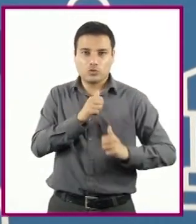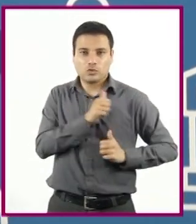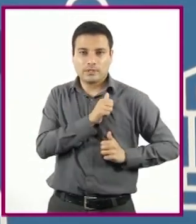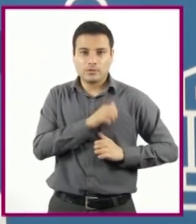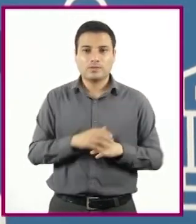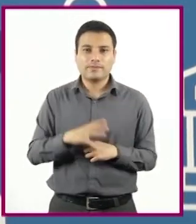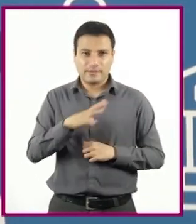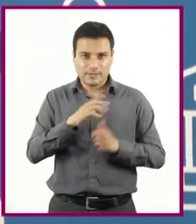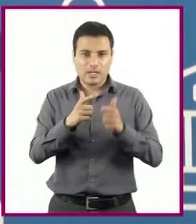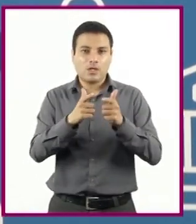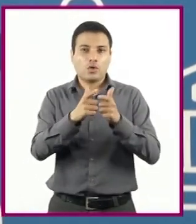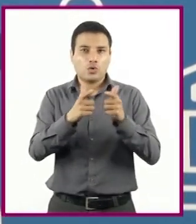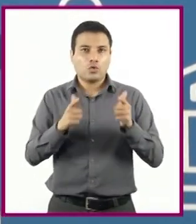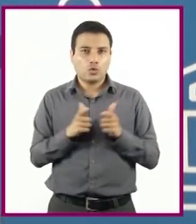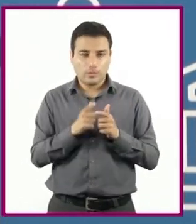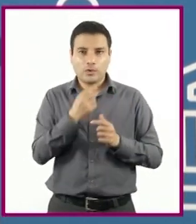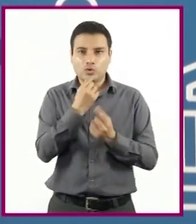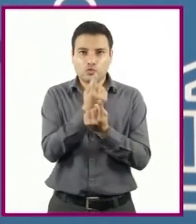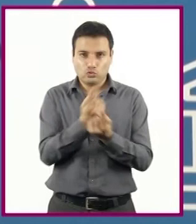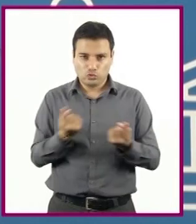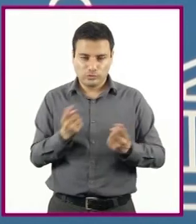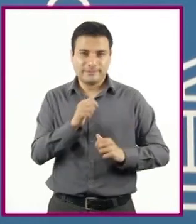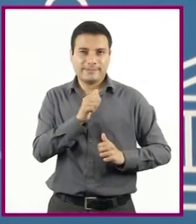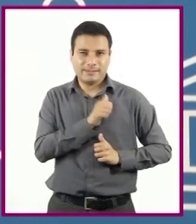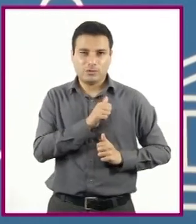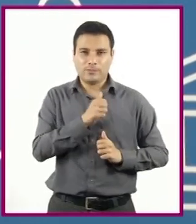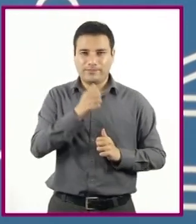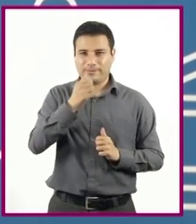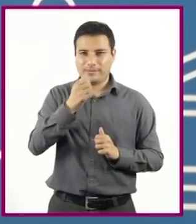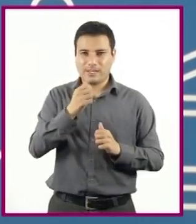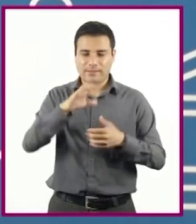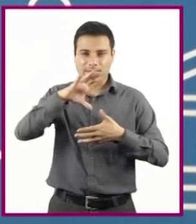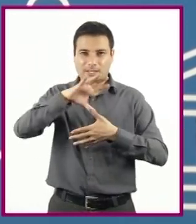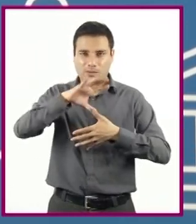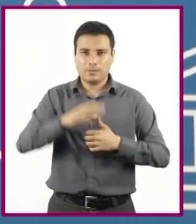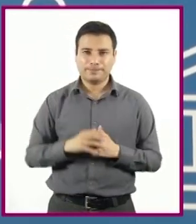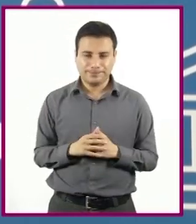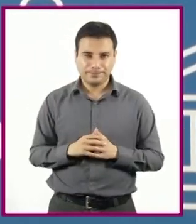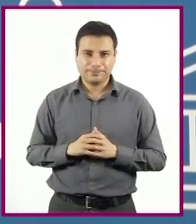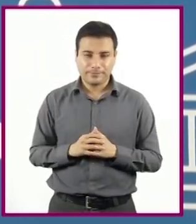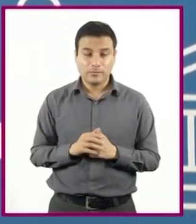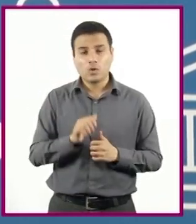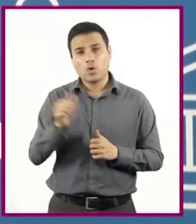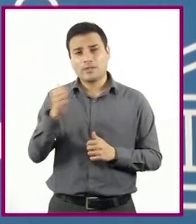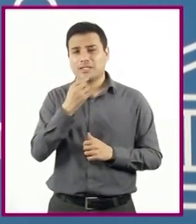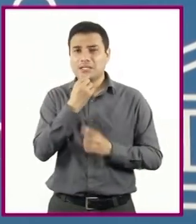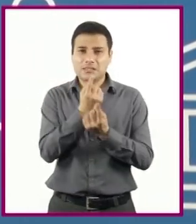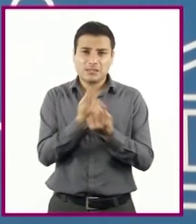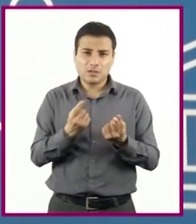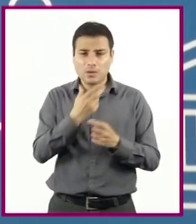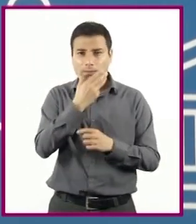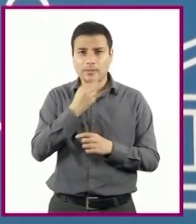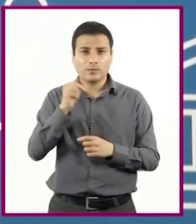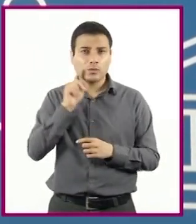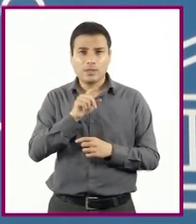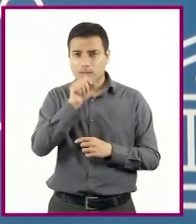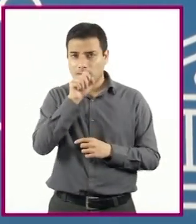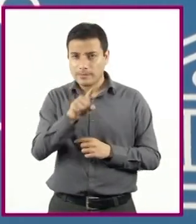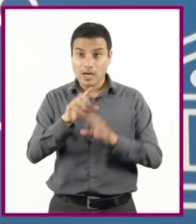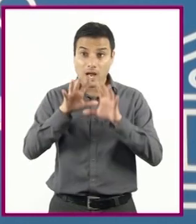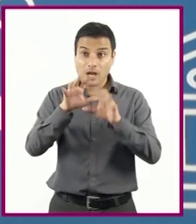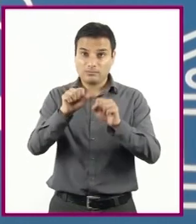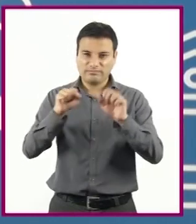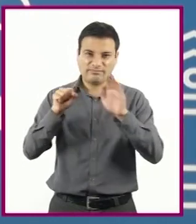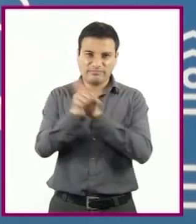Niños del Ejército Americano, mejor conocido como los emulantes. Otras niñas y niños llegaron a ser rehenes mientras